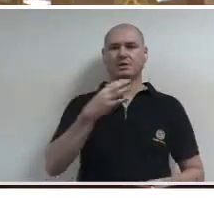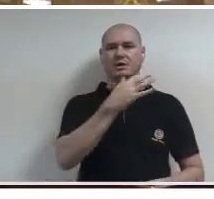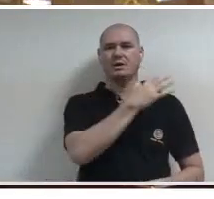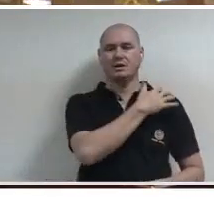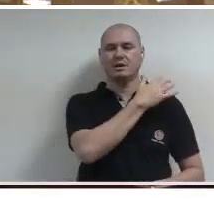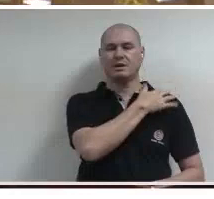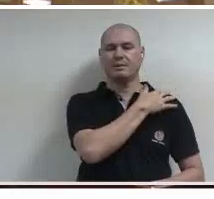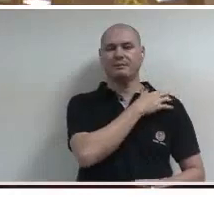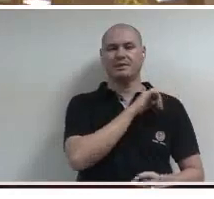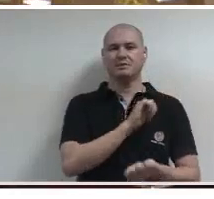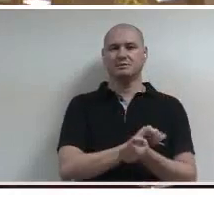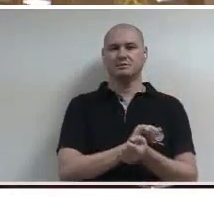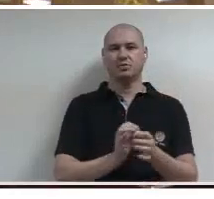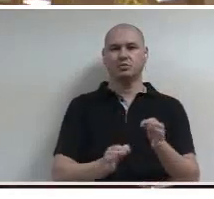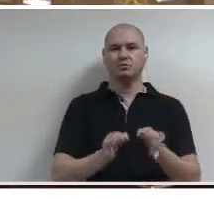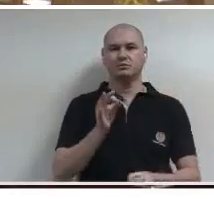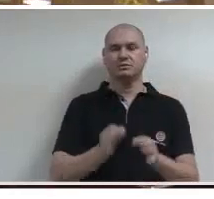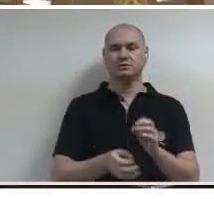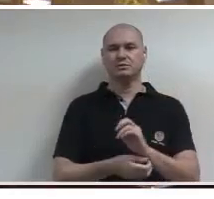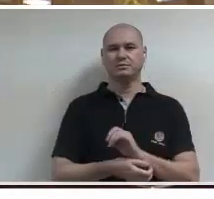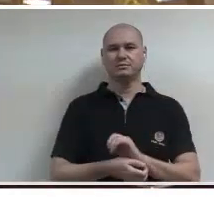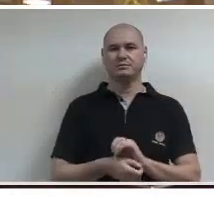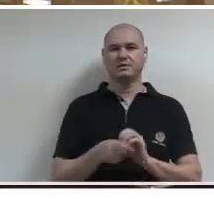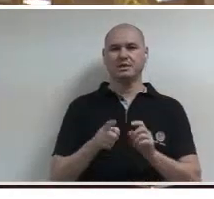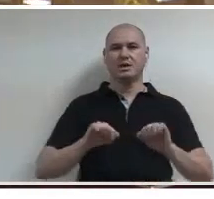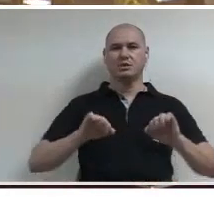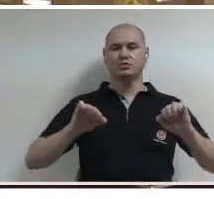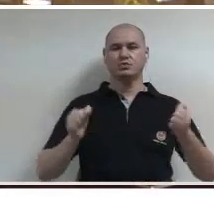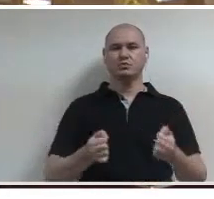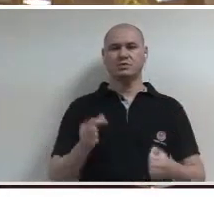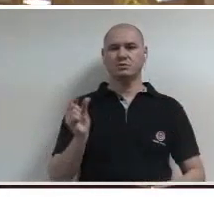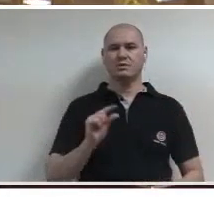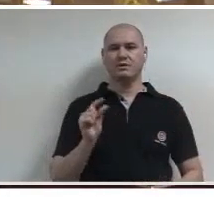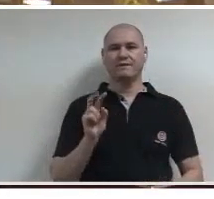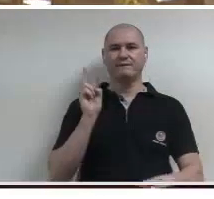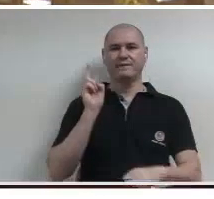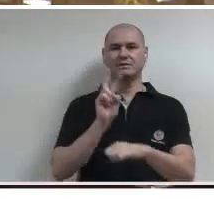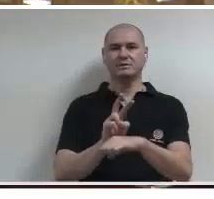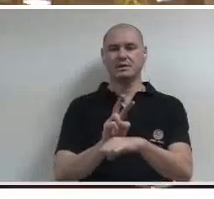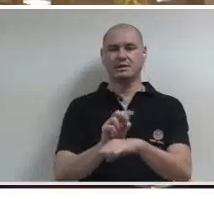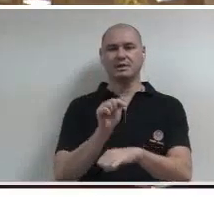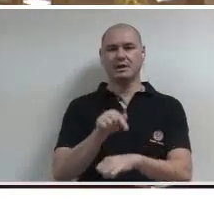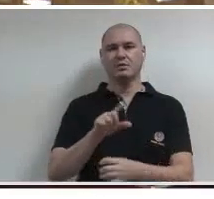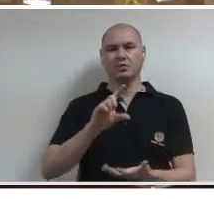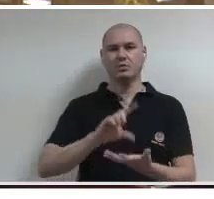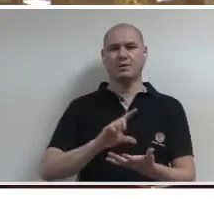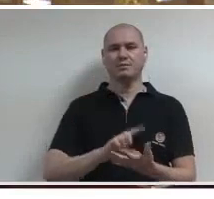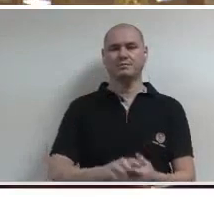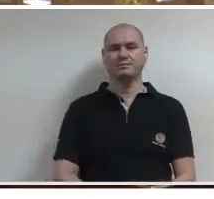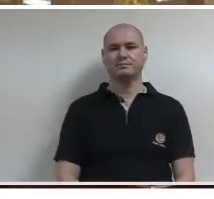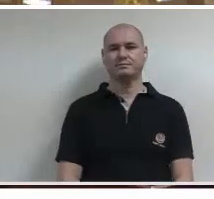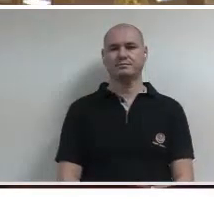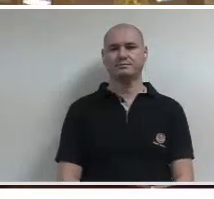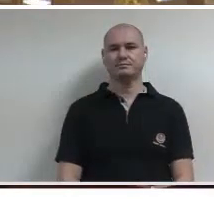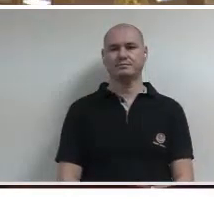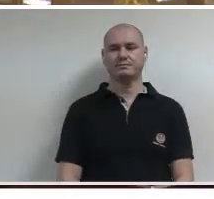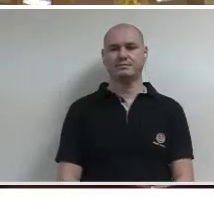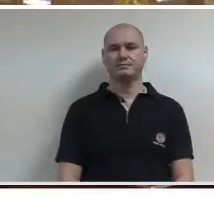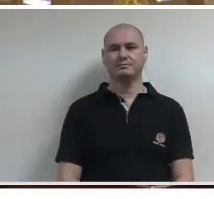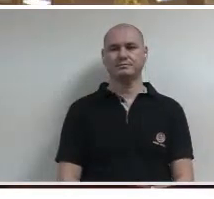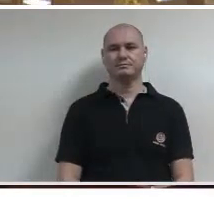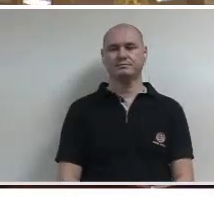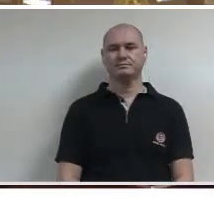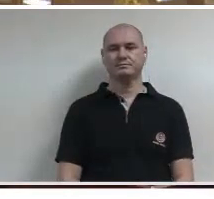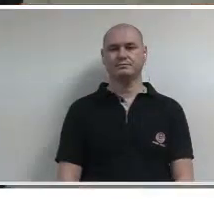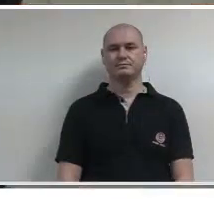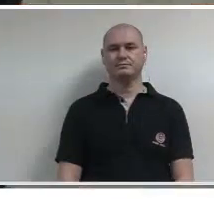Peguaba, página establecimiento penitenciario del Ministerio de Justicia en Guabaja, ABI visita, bebendo y recibimos ahí peixas y